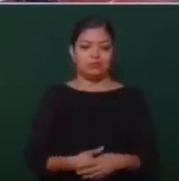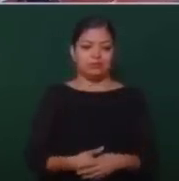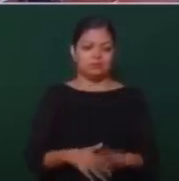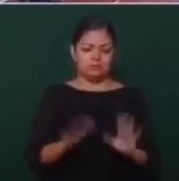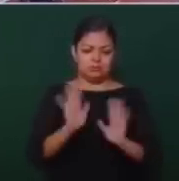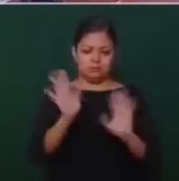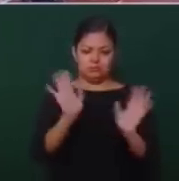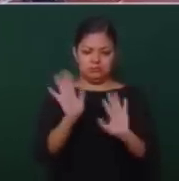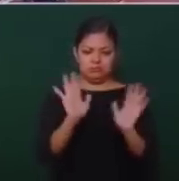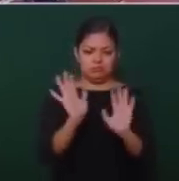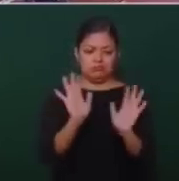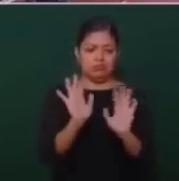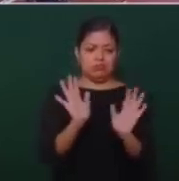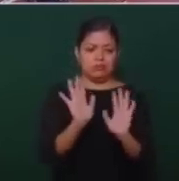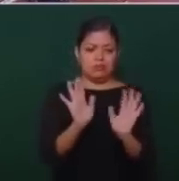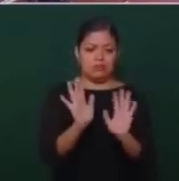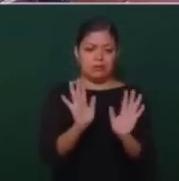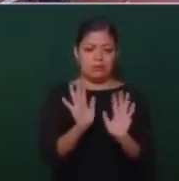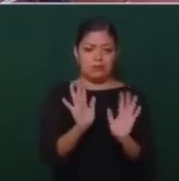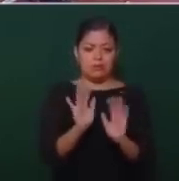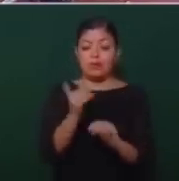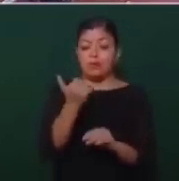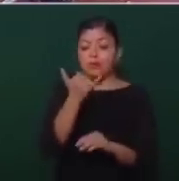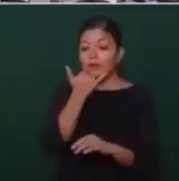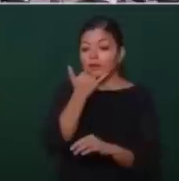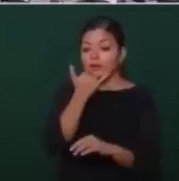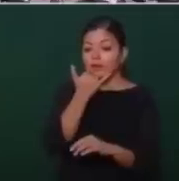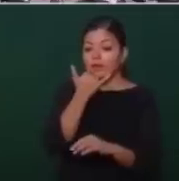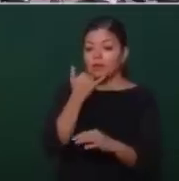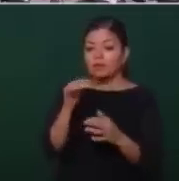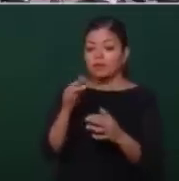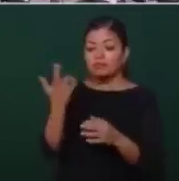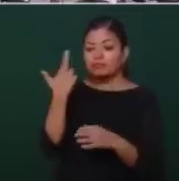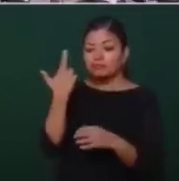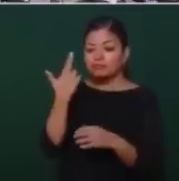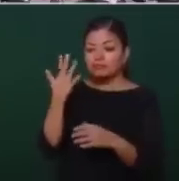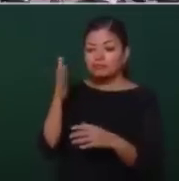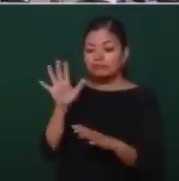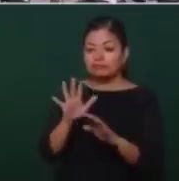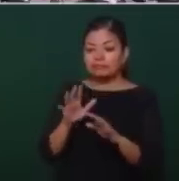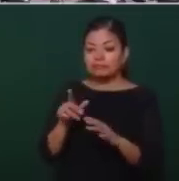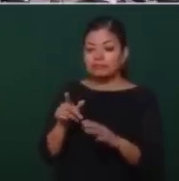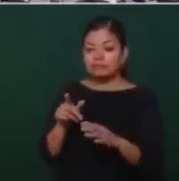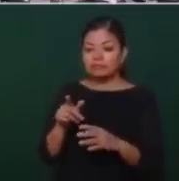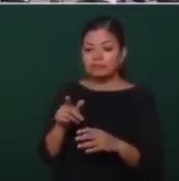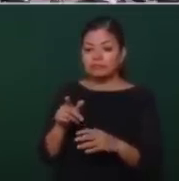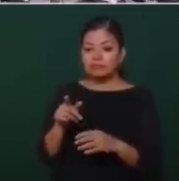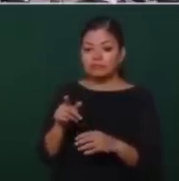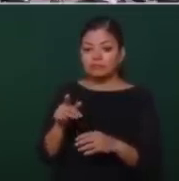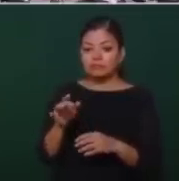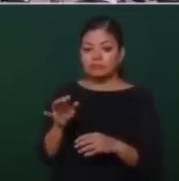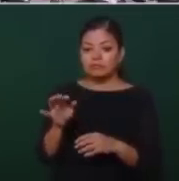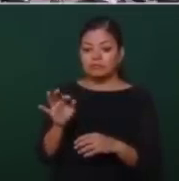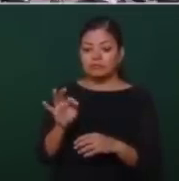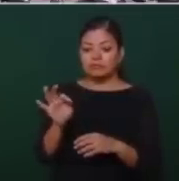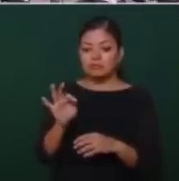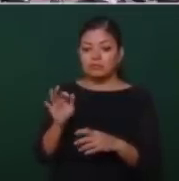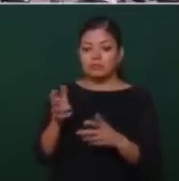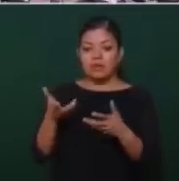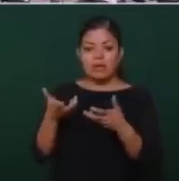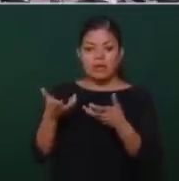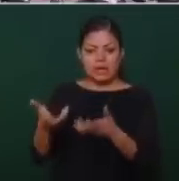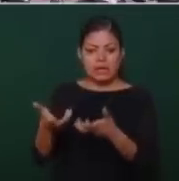Sí, no. Es sentir de la persona, la gente de a pie, la que ya no sale a la calle a